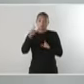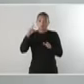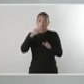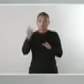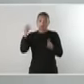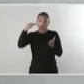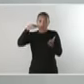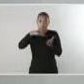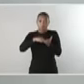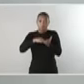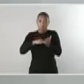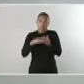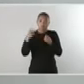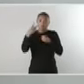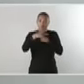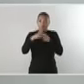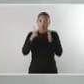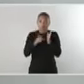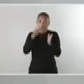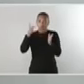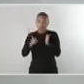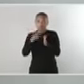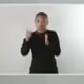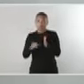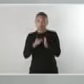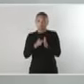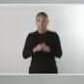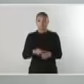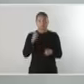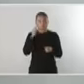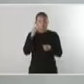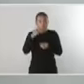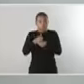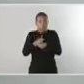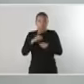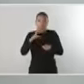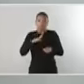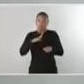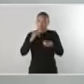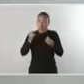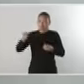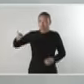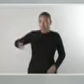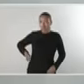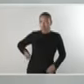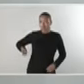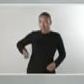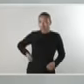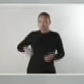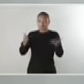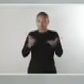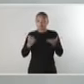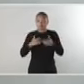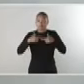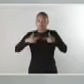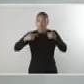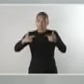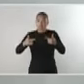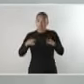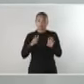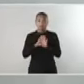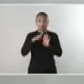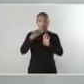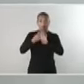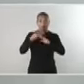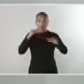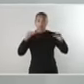mil de las cien mil reproducciones esto nos indica un gran interés que se ha generado en esta competencia